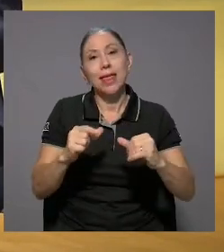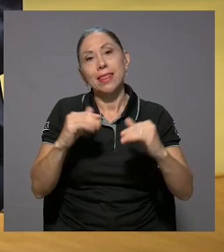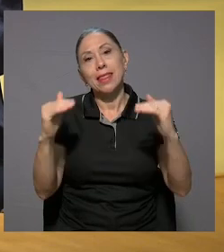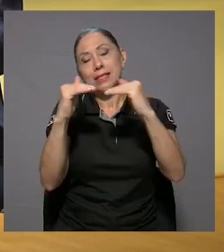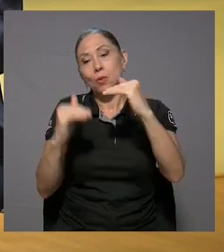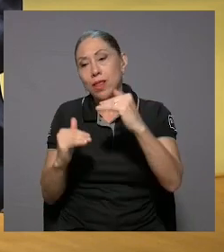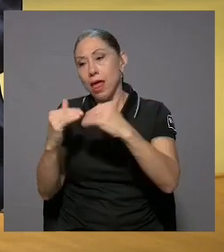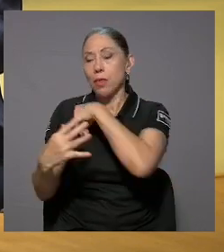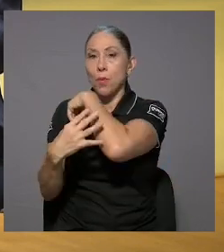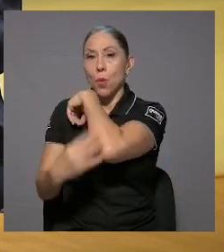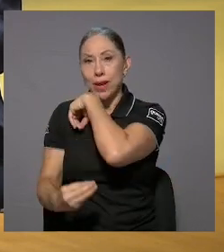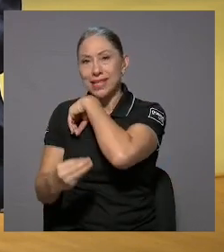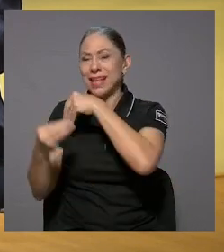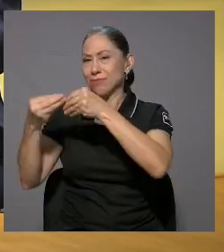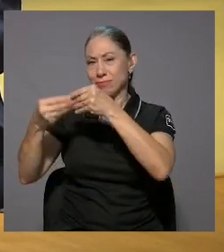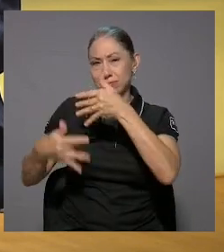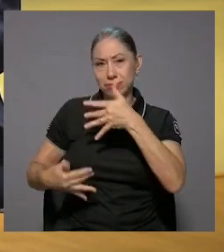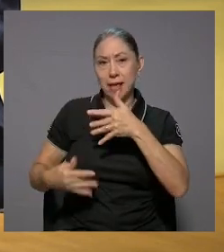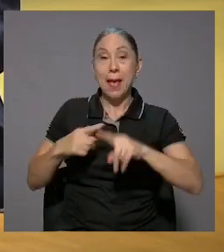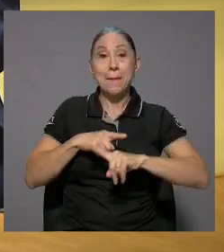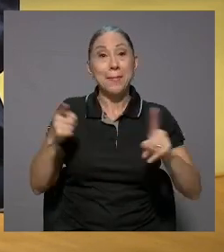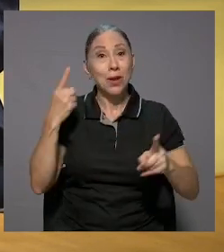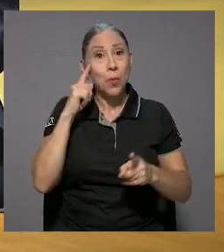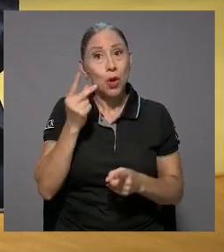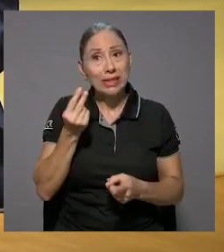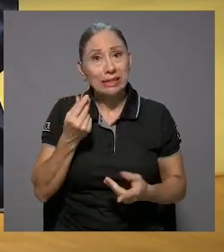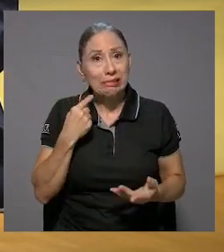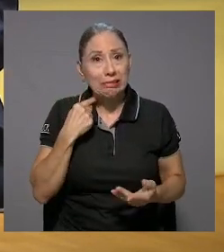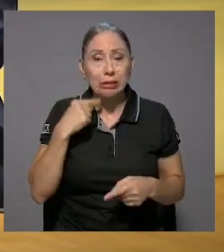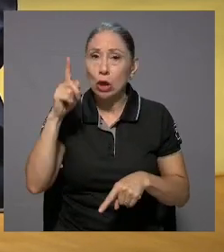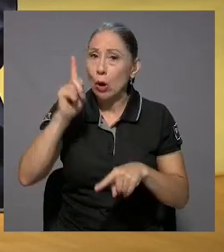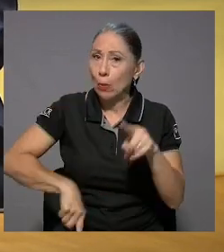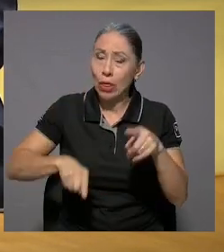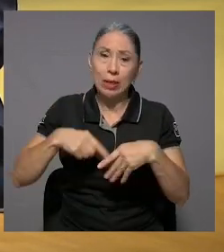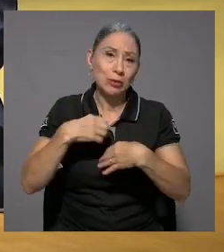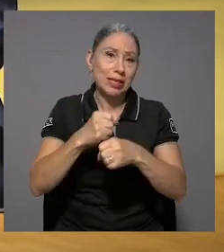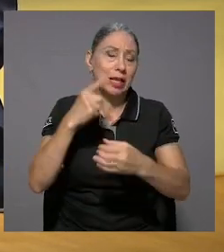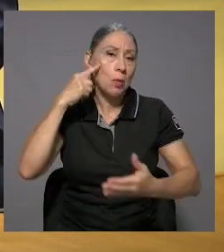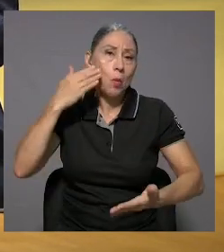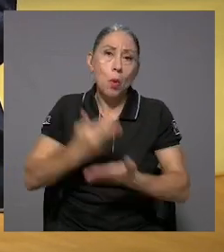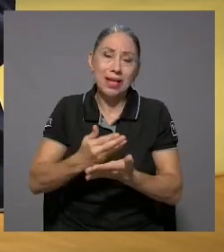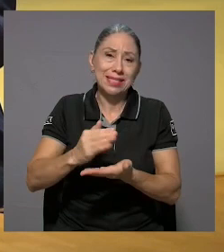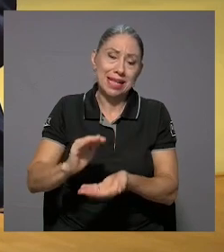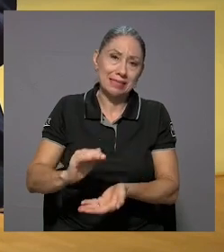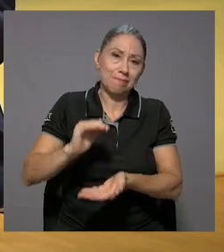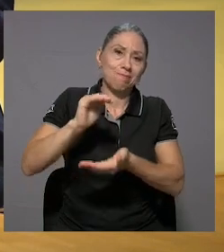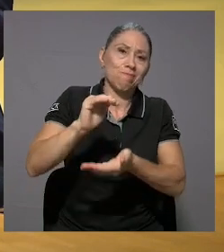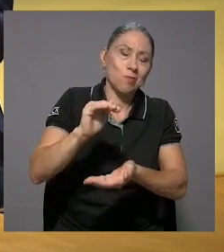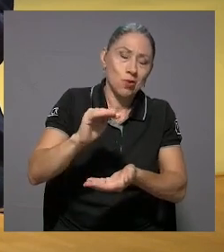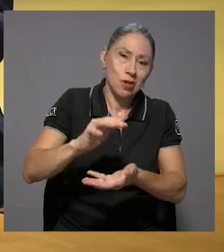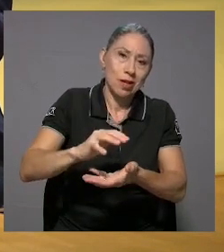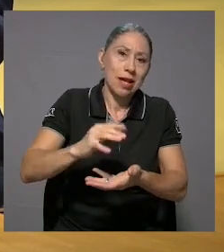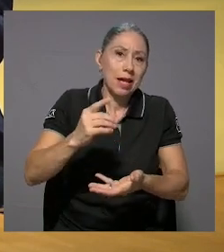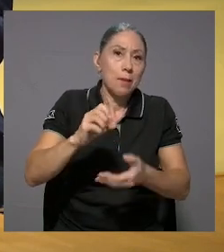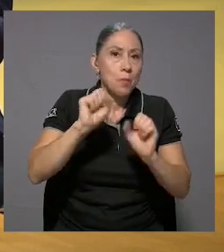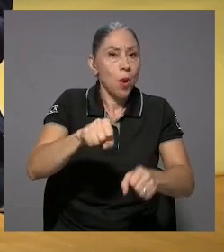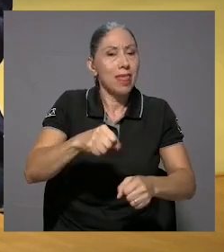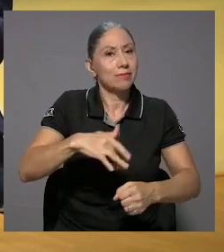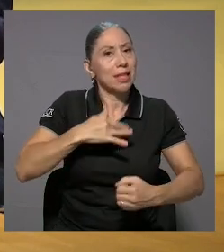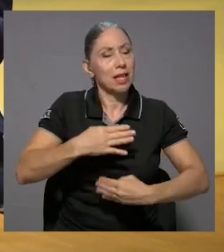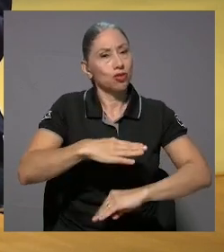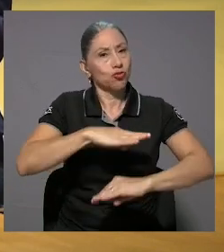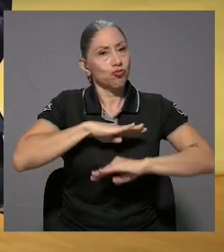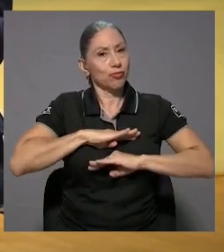montones más. Pero por temas de costos no podemos tener muestras tan grandes que nos satisfagan esa